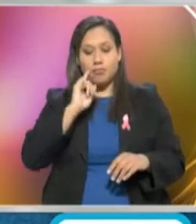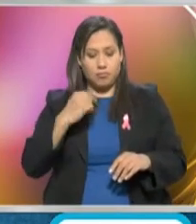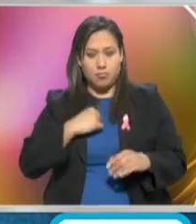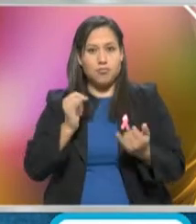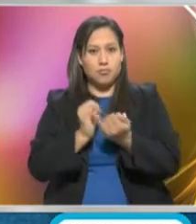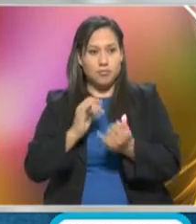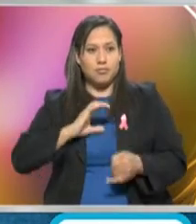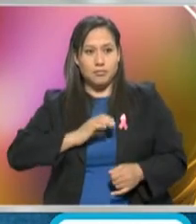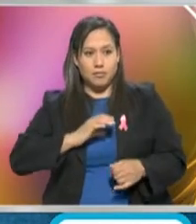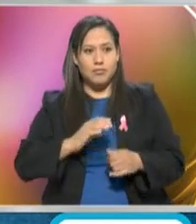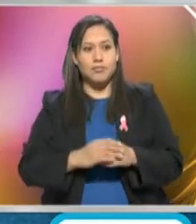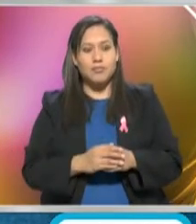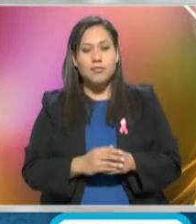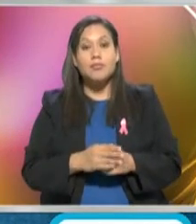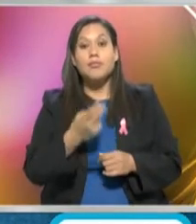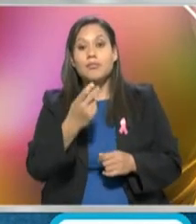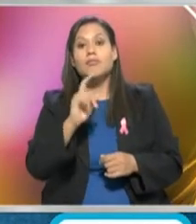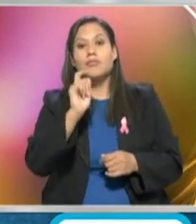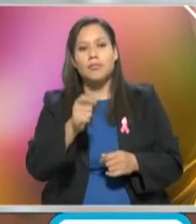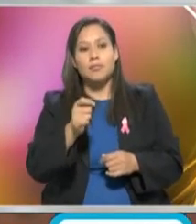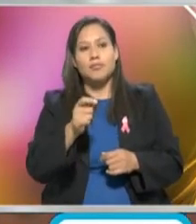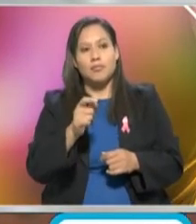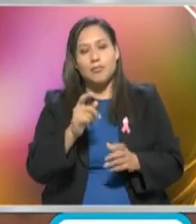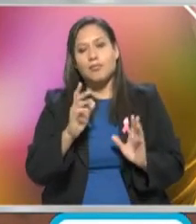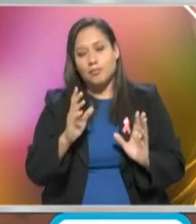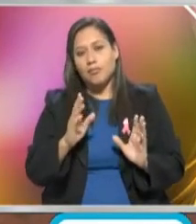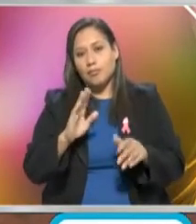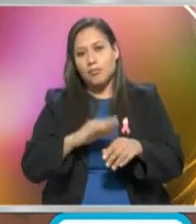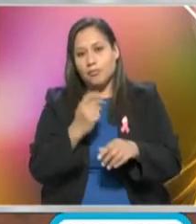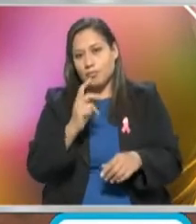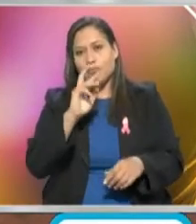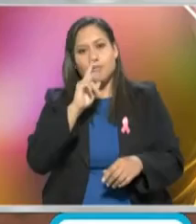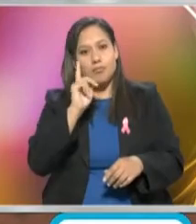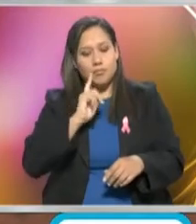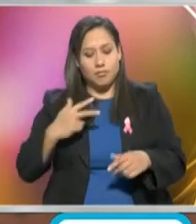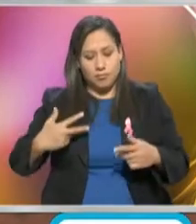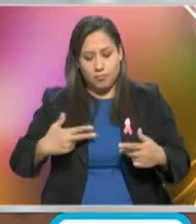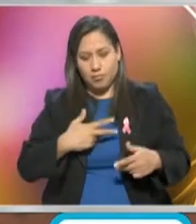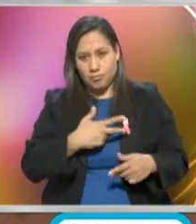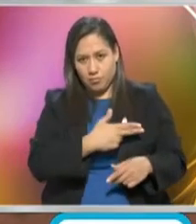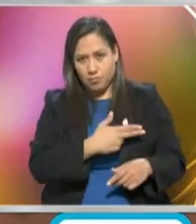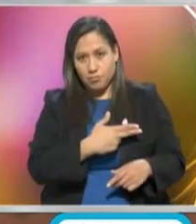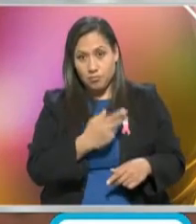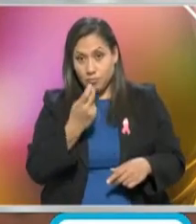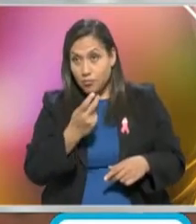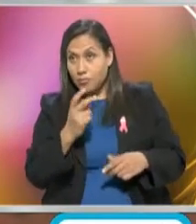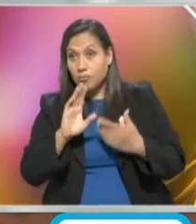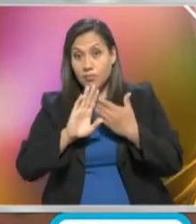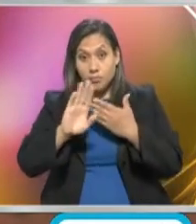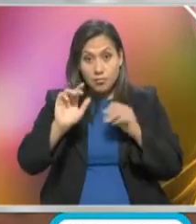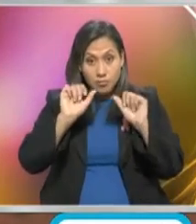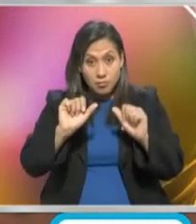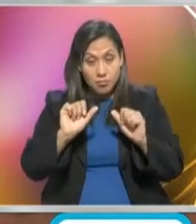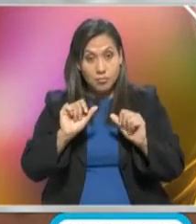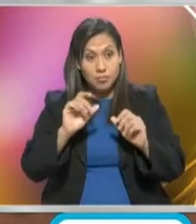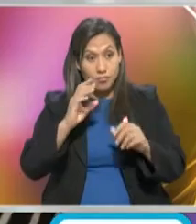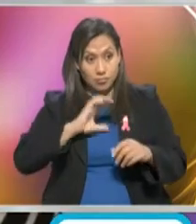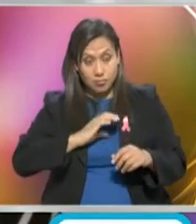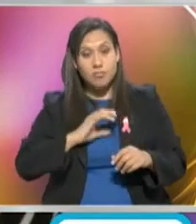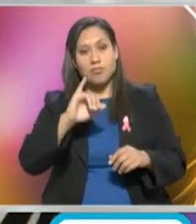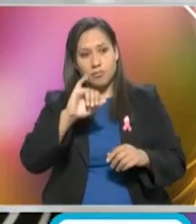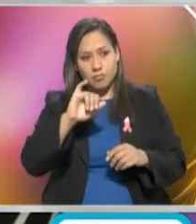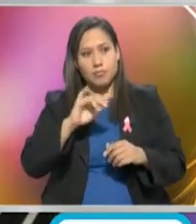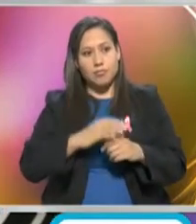lo tiene. Exactamente. Y eso quiere decir que por eso se quita los senos. ¿Y esto lo previene el cáncer de mama, el habérselos quitado?